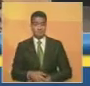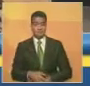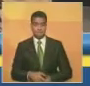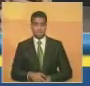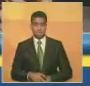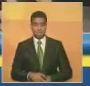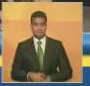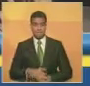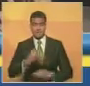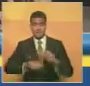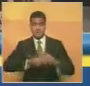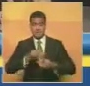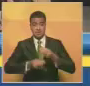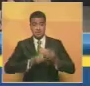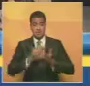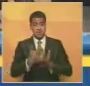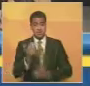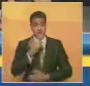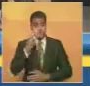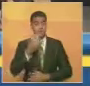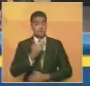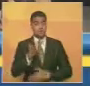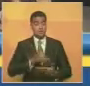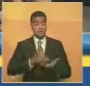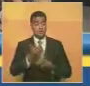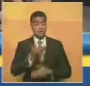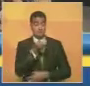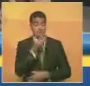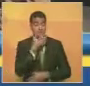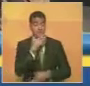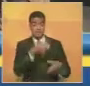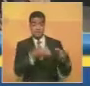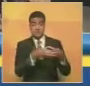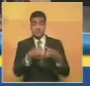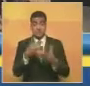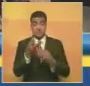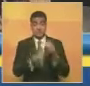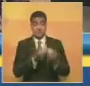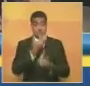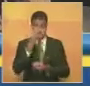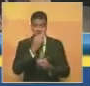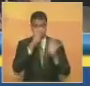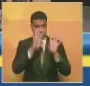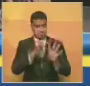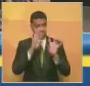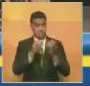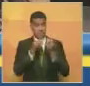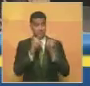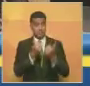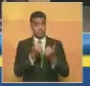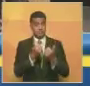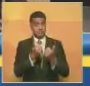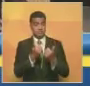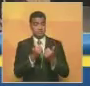lógicamente la actividad que ellos vienen cumpliendo y adelantan en beneficio del gremio es una actividad que debe ser reconocida también